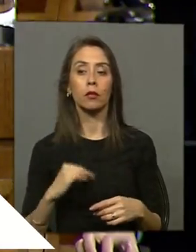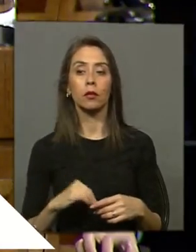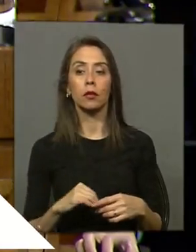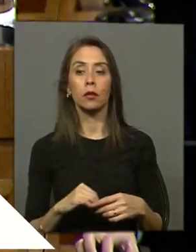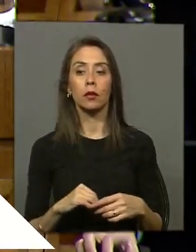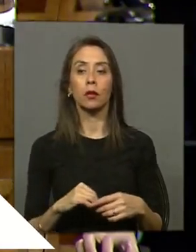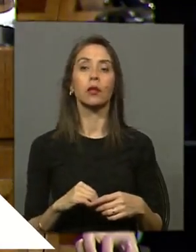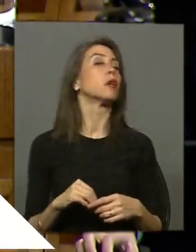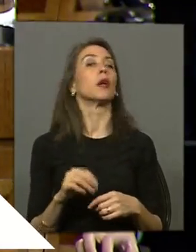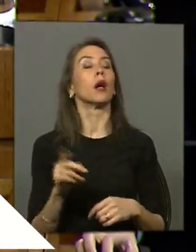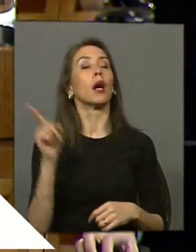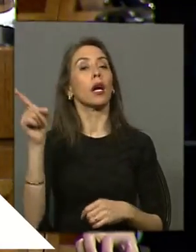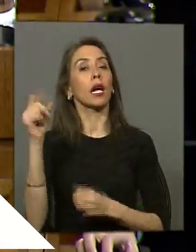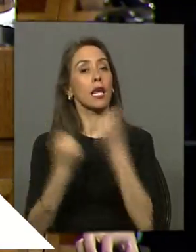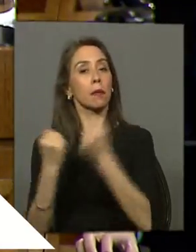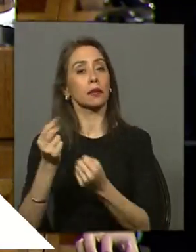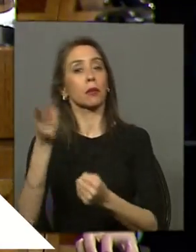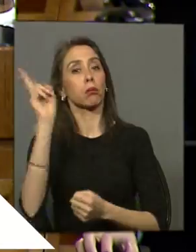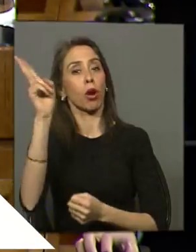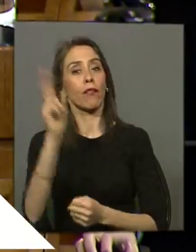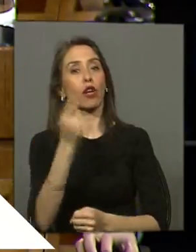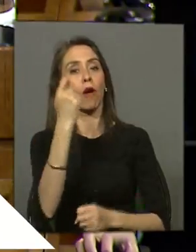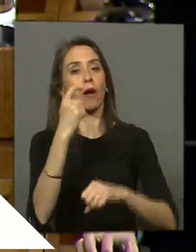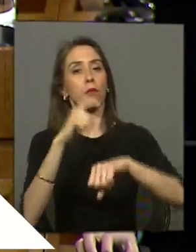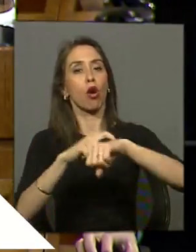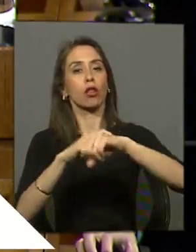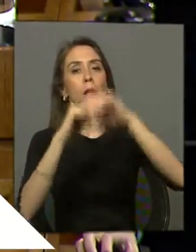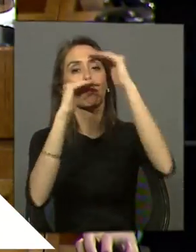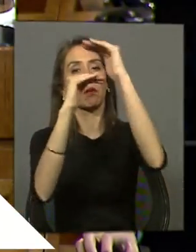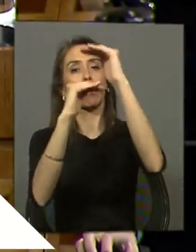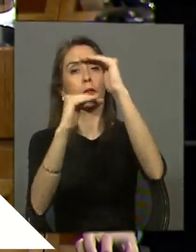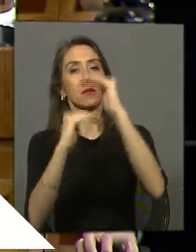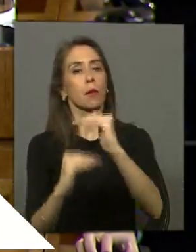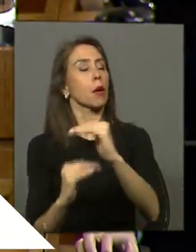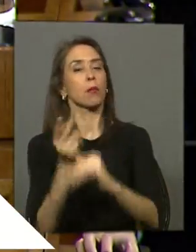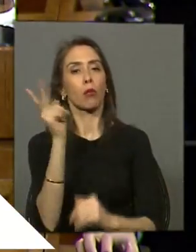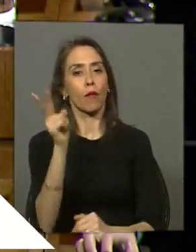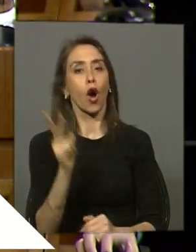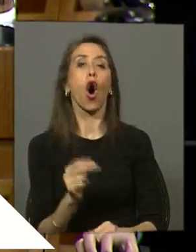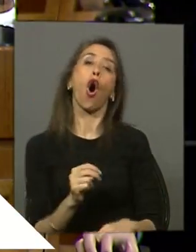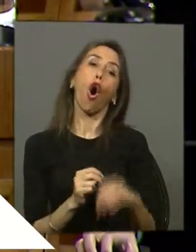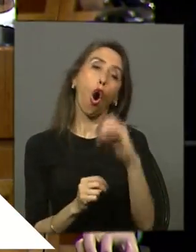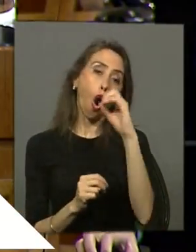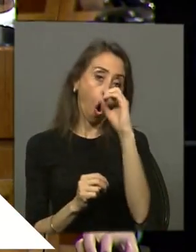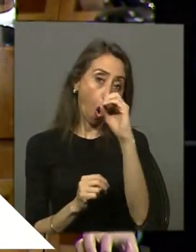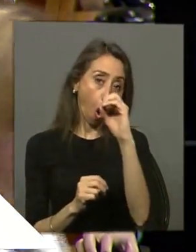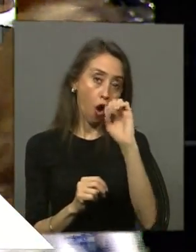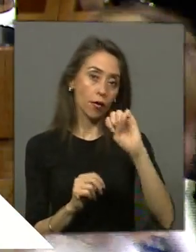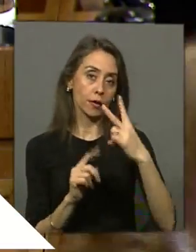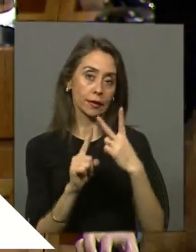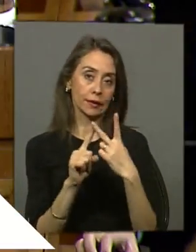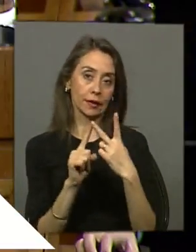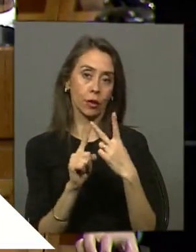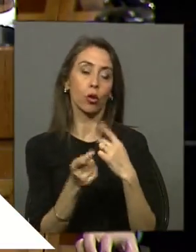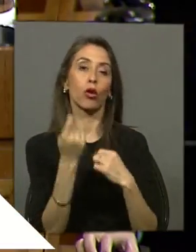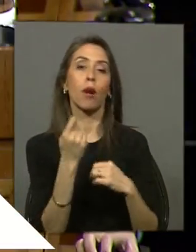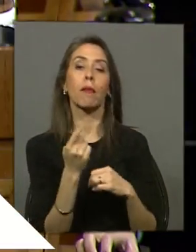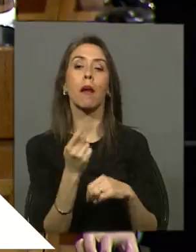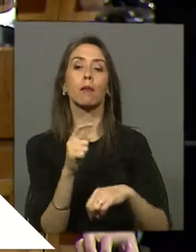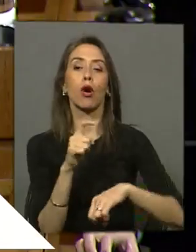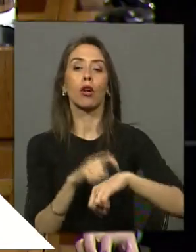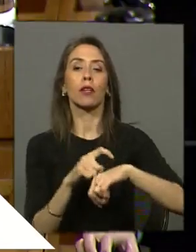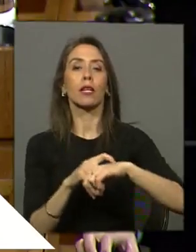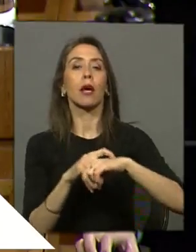cobrar por periodo, y o, más bien o, un cobro por tramo de